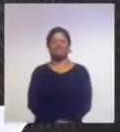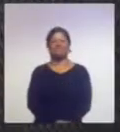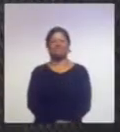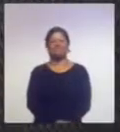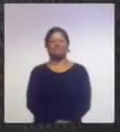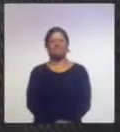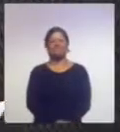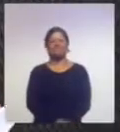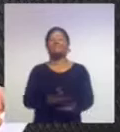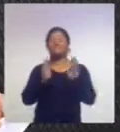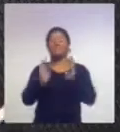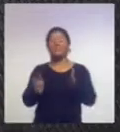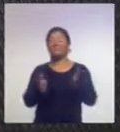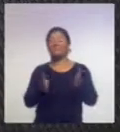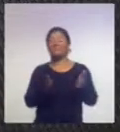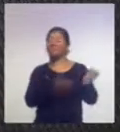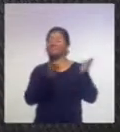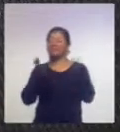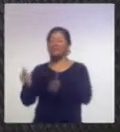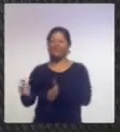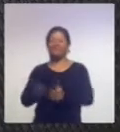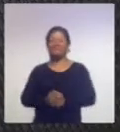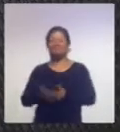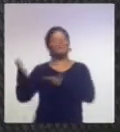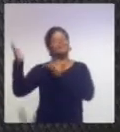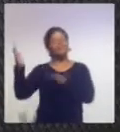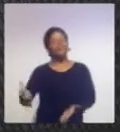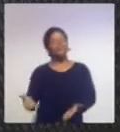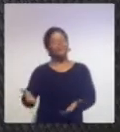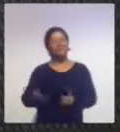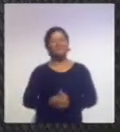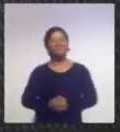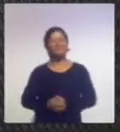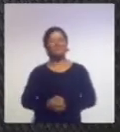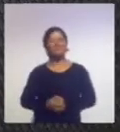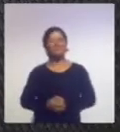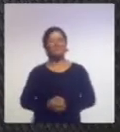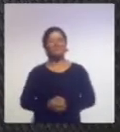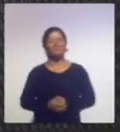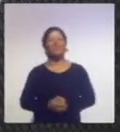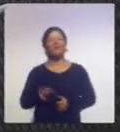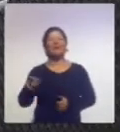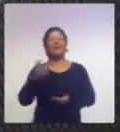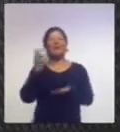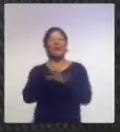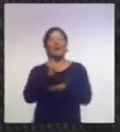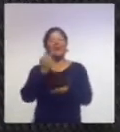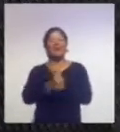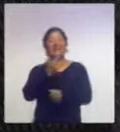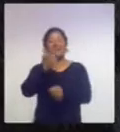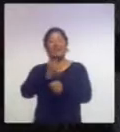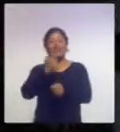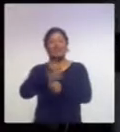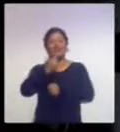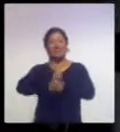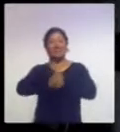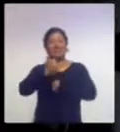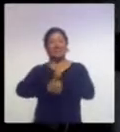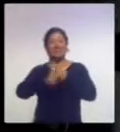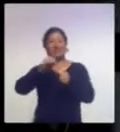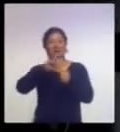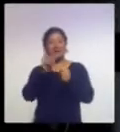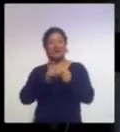Bueno, pues estamos de este lado del estudio recibiendo nada más y nada menos que a las ganadoras del 7º Concurso Nacional de